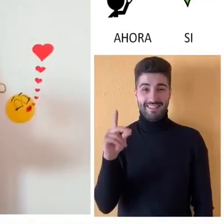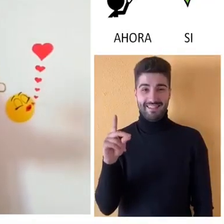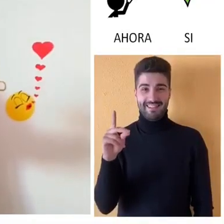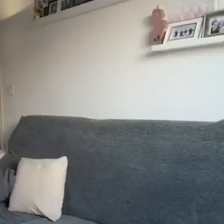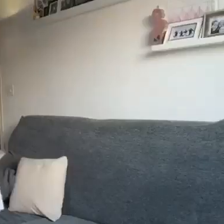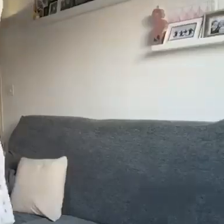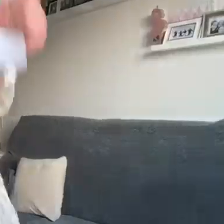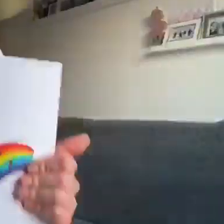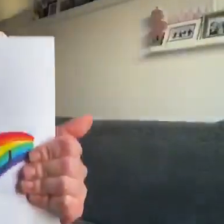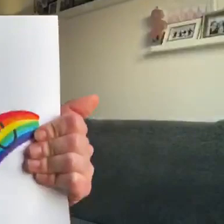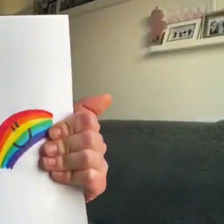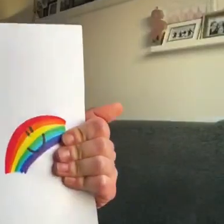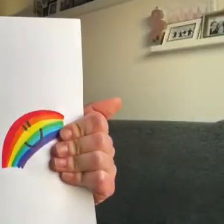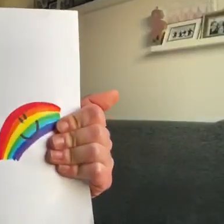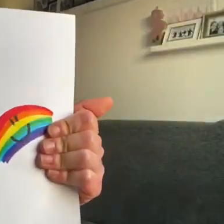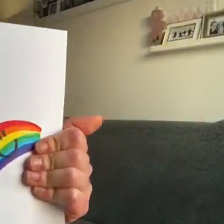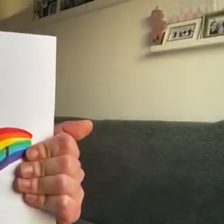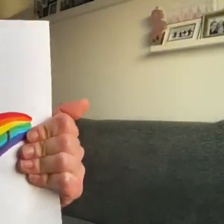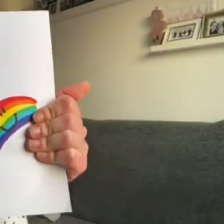vivir. Ahora sí que sí.